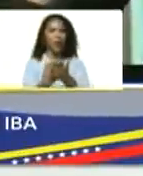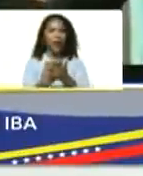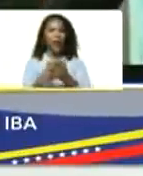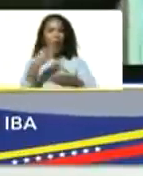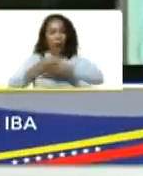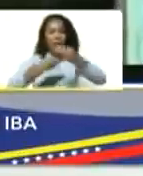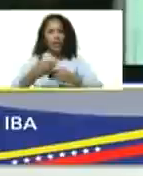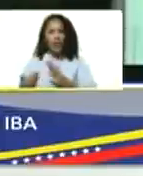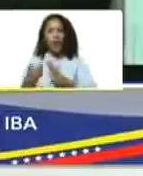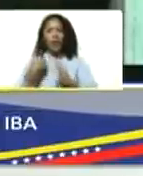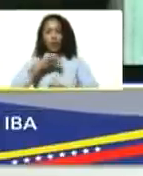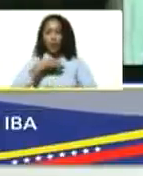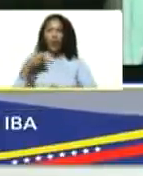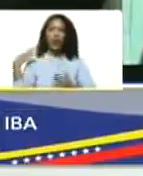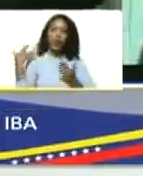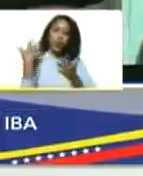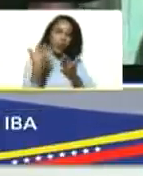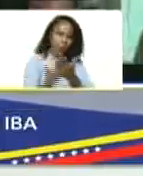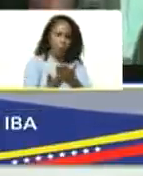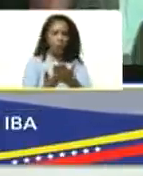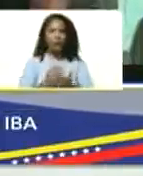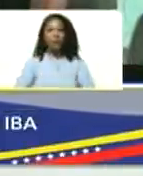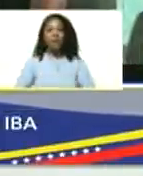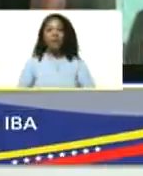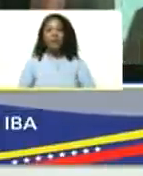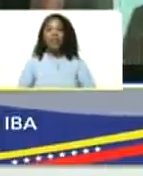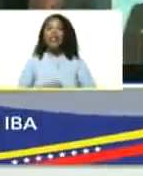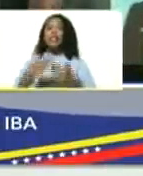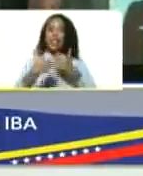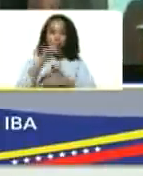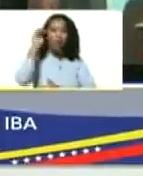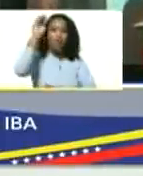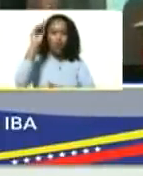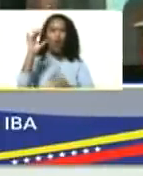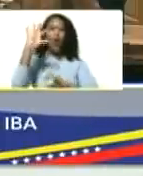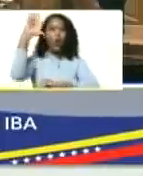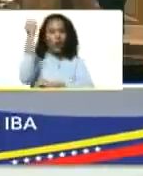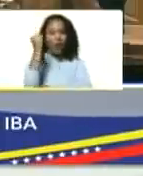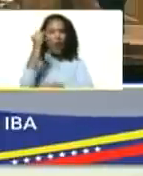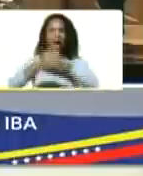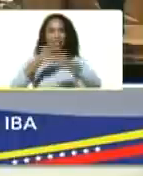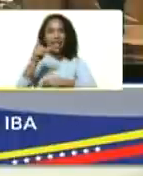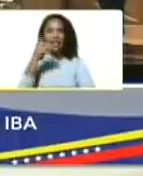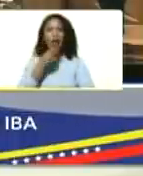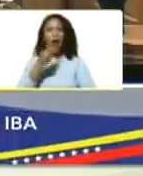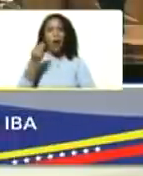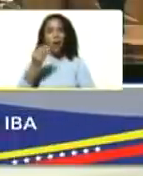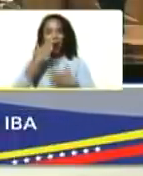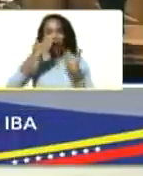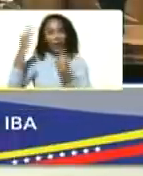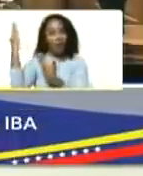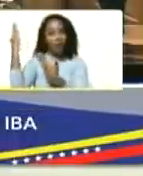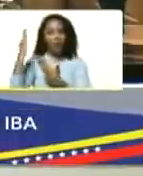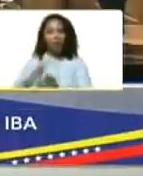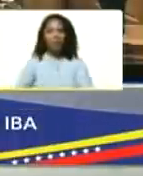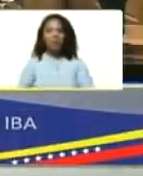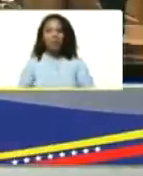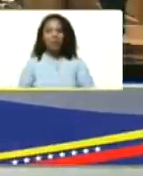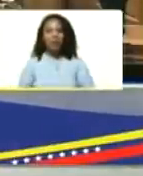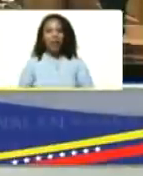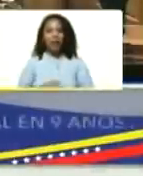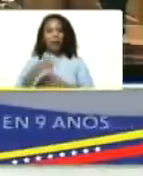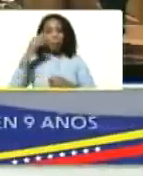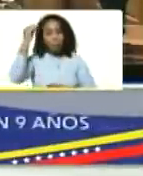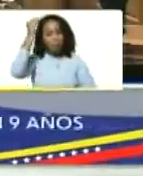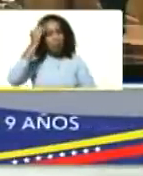año por año y saldremos victoriosos ese muchacho que está ahí pensaba